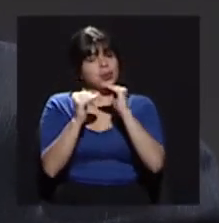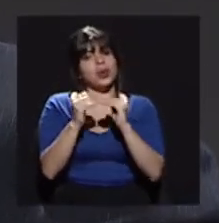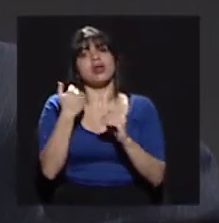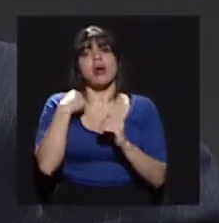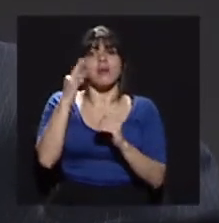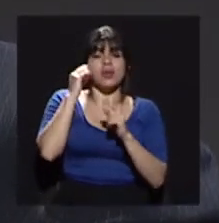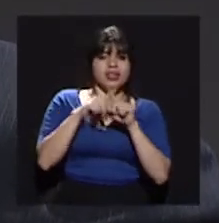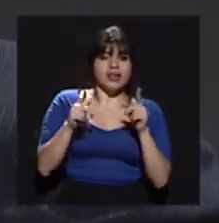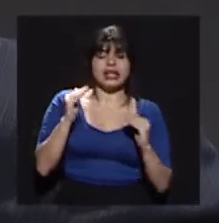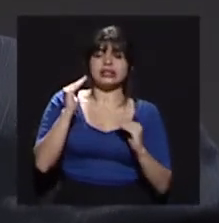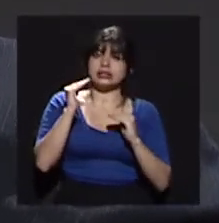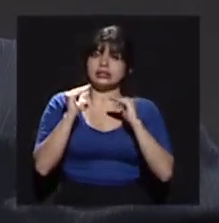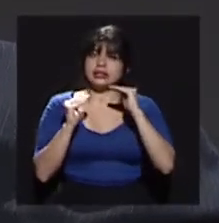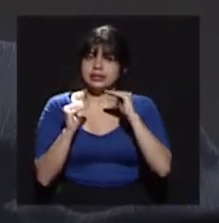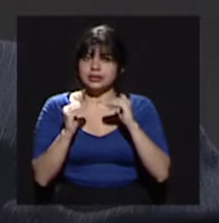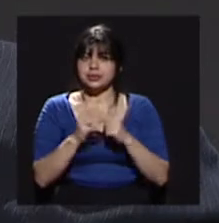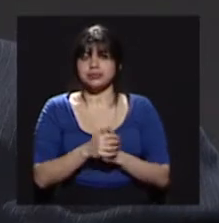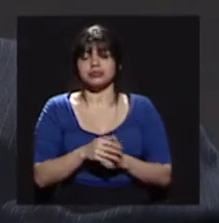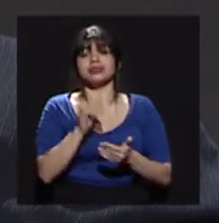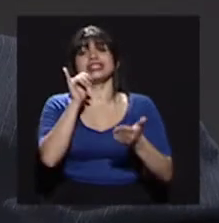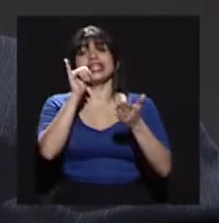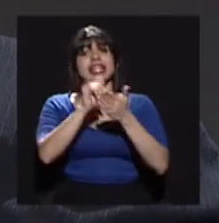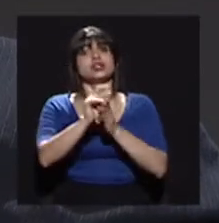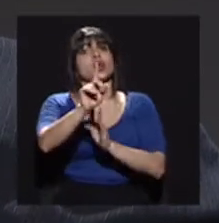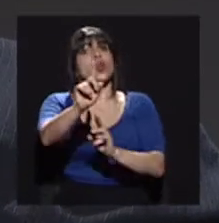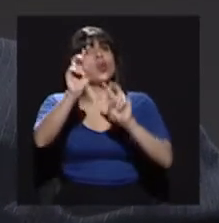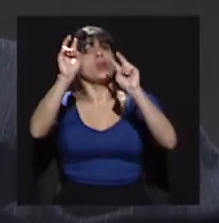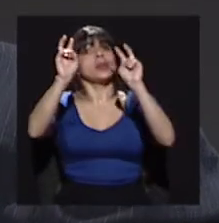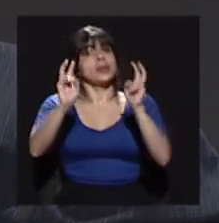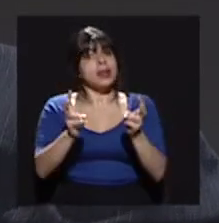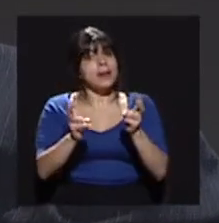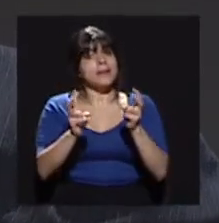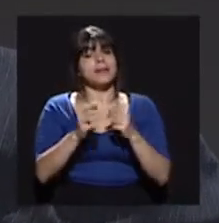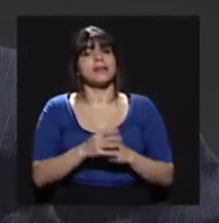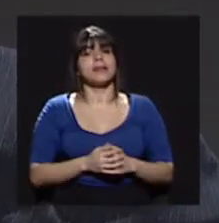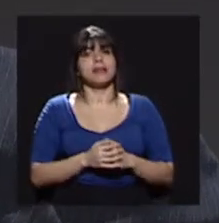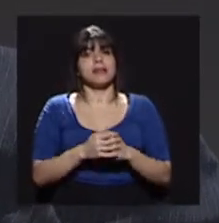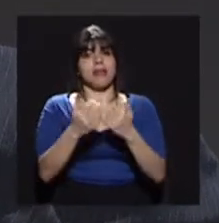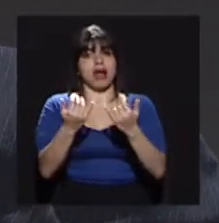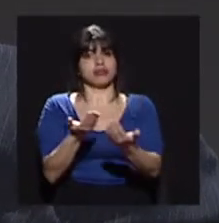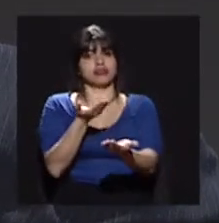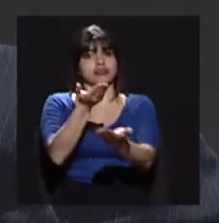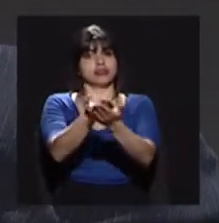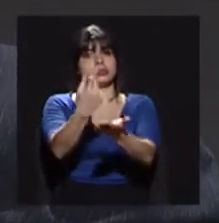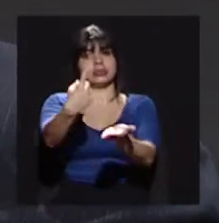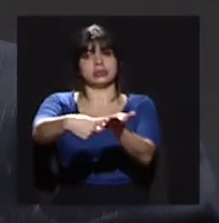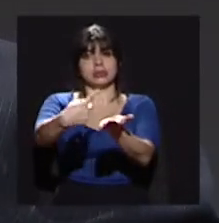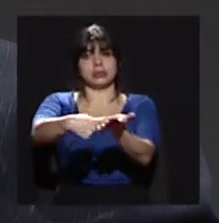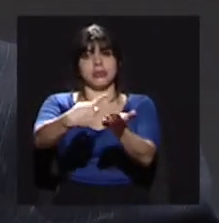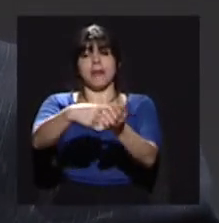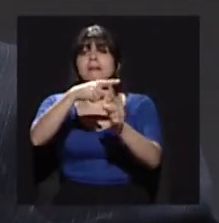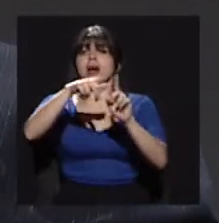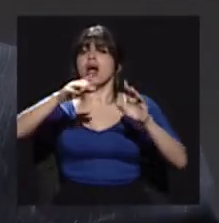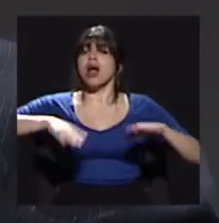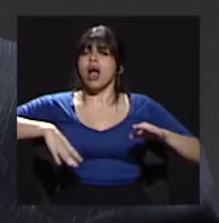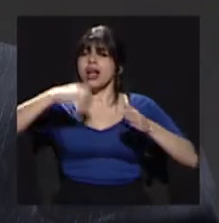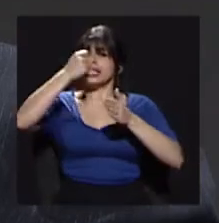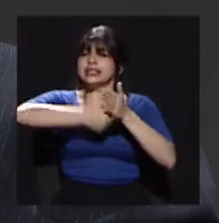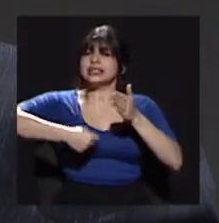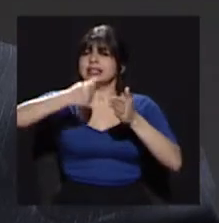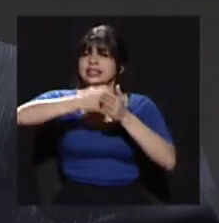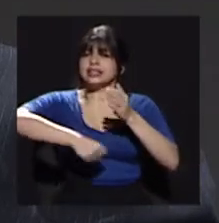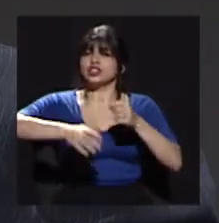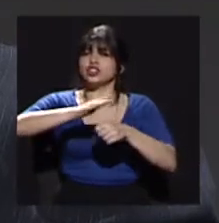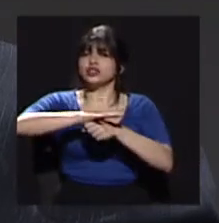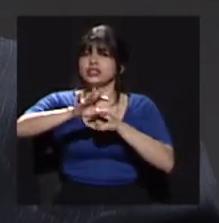abierto ese es un tema que está sobre sobre el tapete de discusión y no se ha insistido suficientemente en